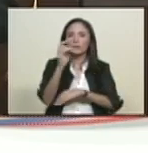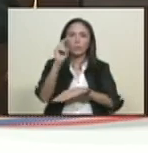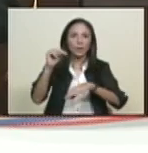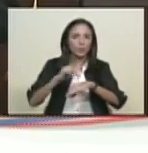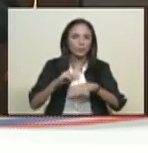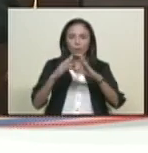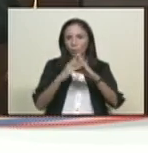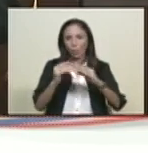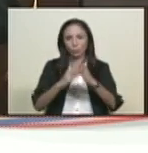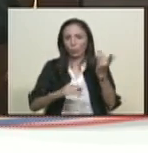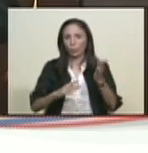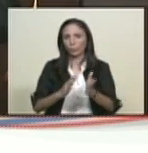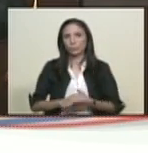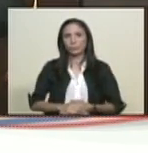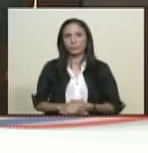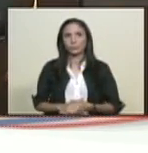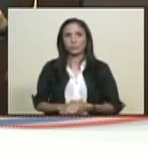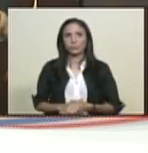etcétera, etcétera.